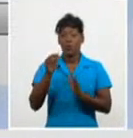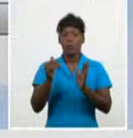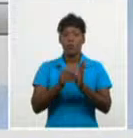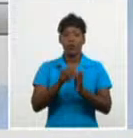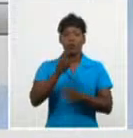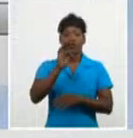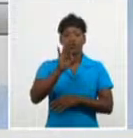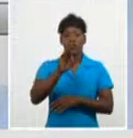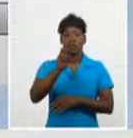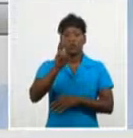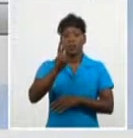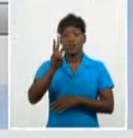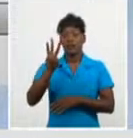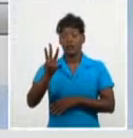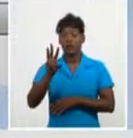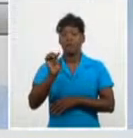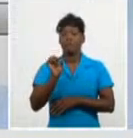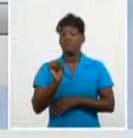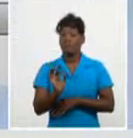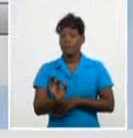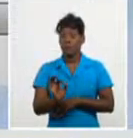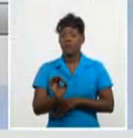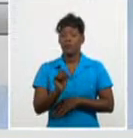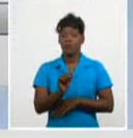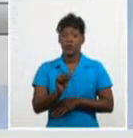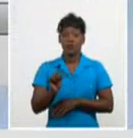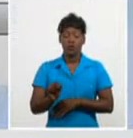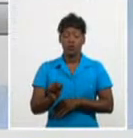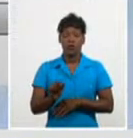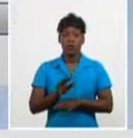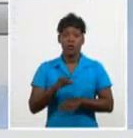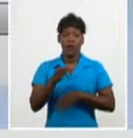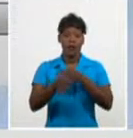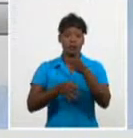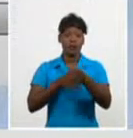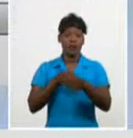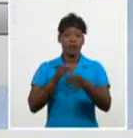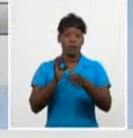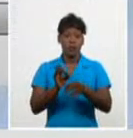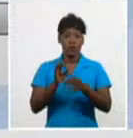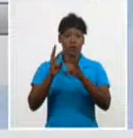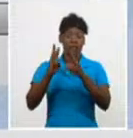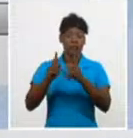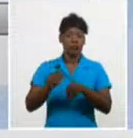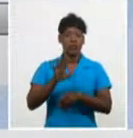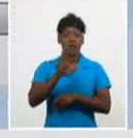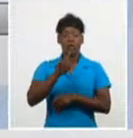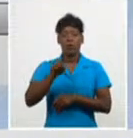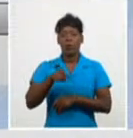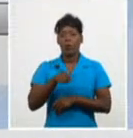192.833 y, como ya yo había dicho anteriormente, eso da una letalidad del